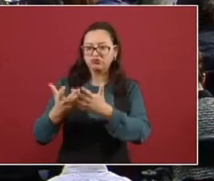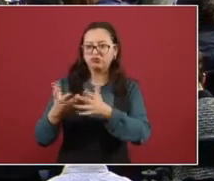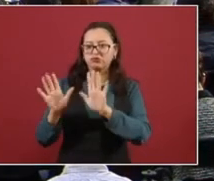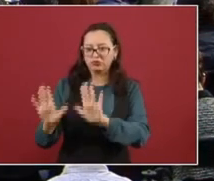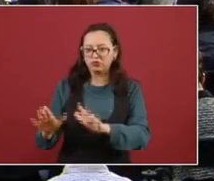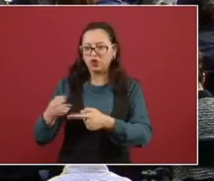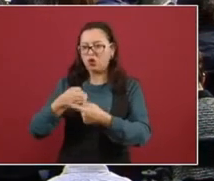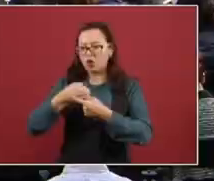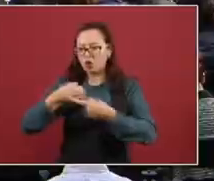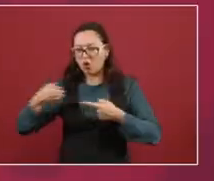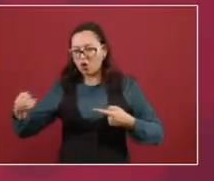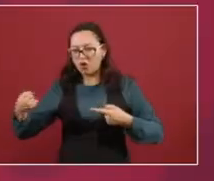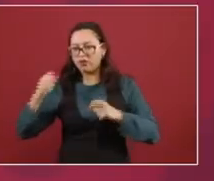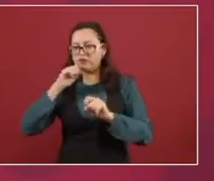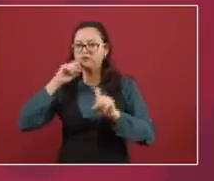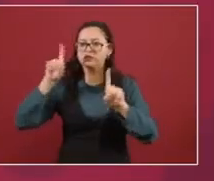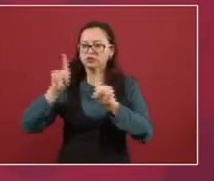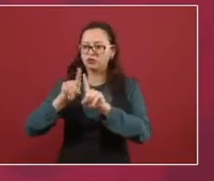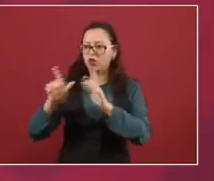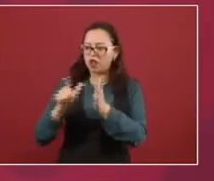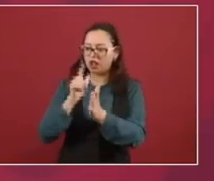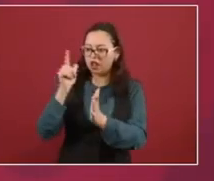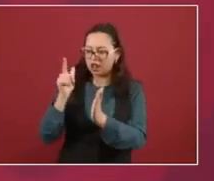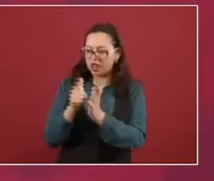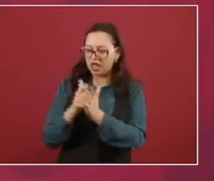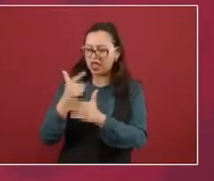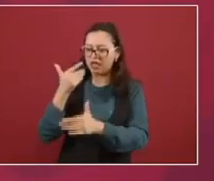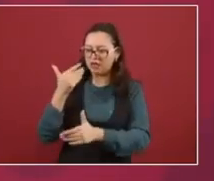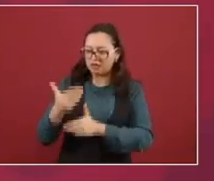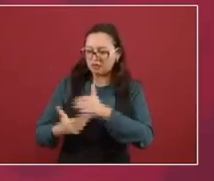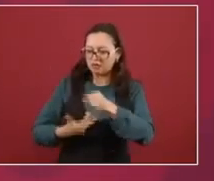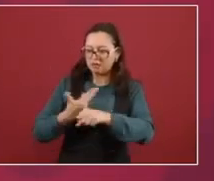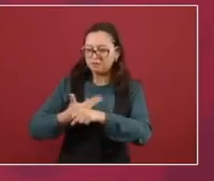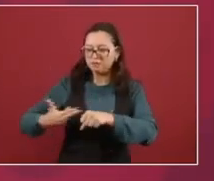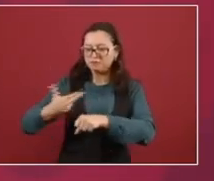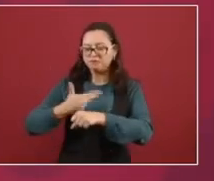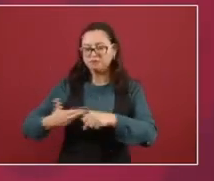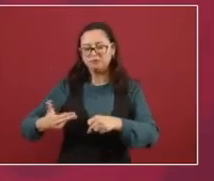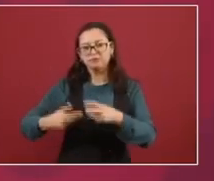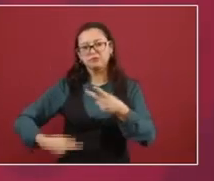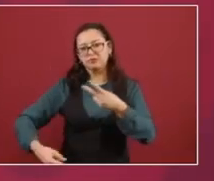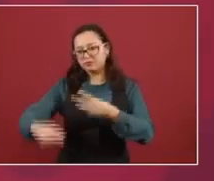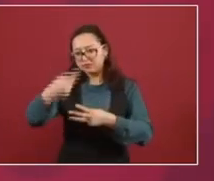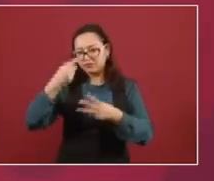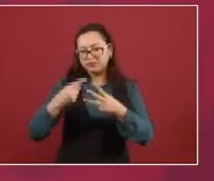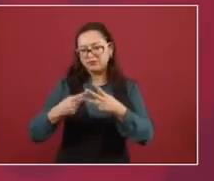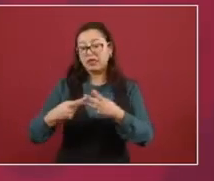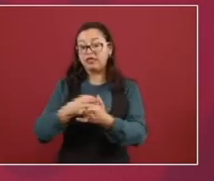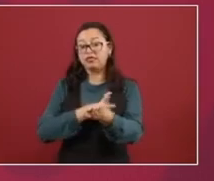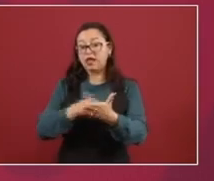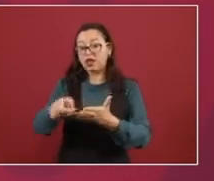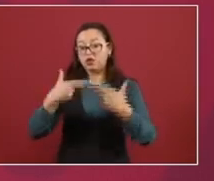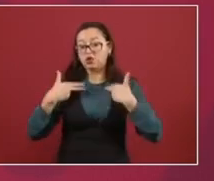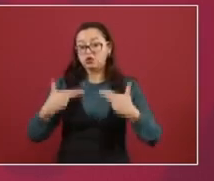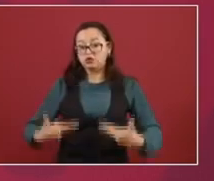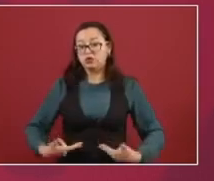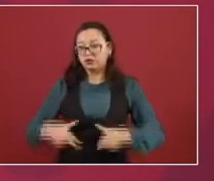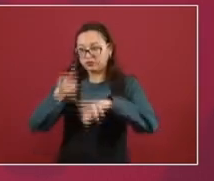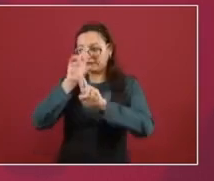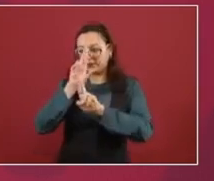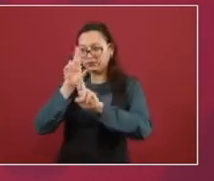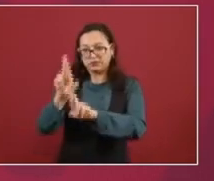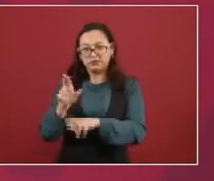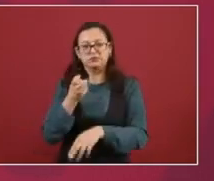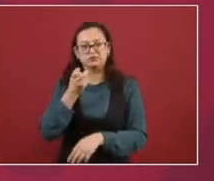legal y al mismo tiempo que se protejan derechos humanos. Entonces, en eso